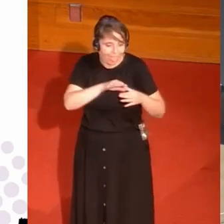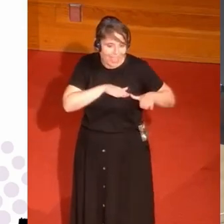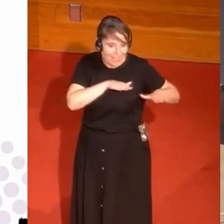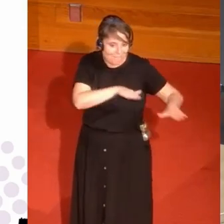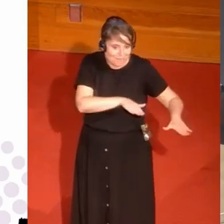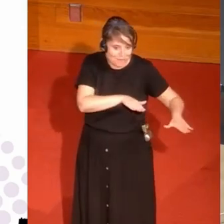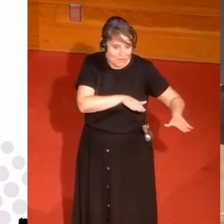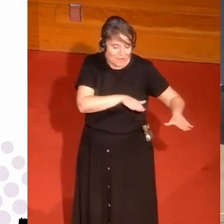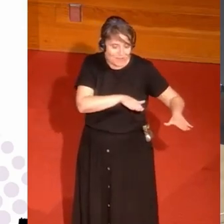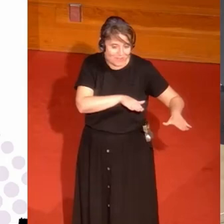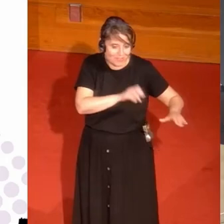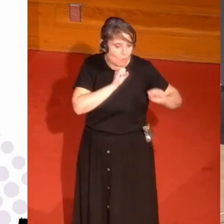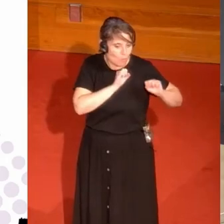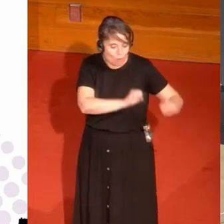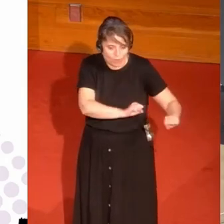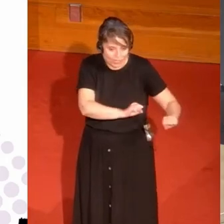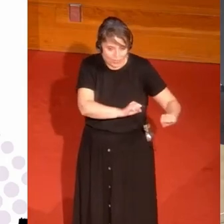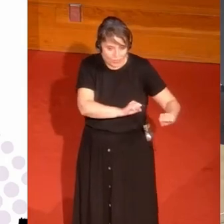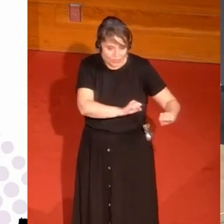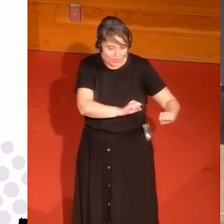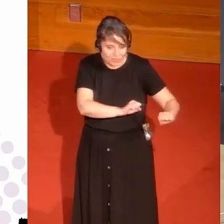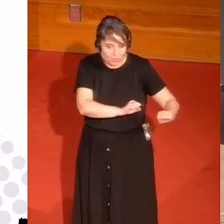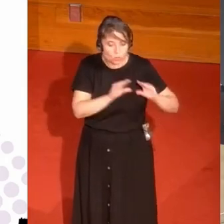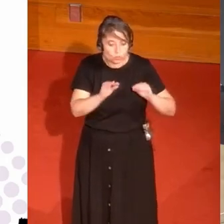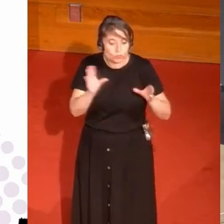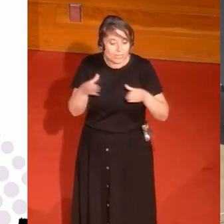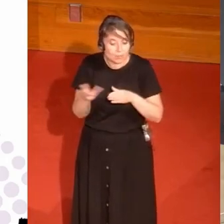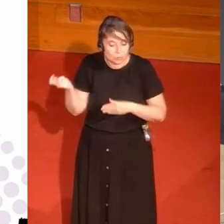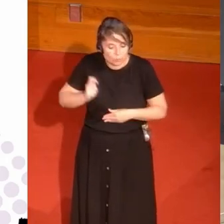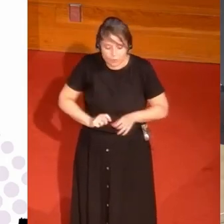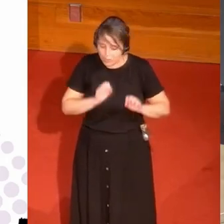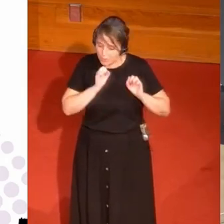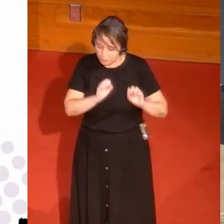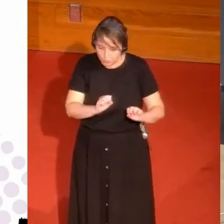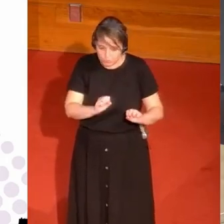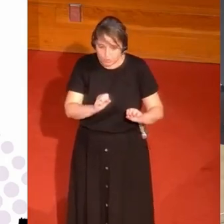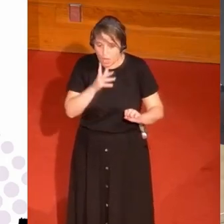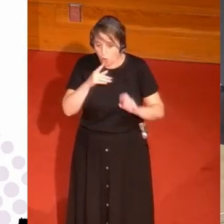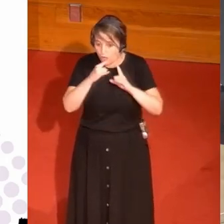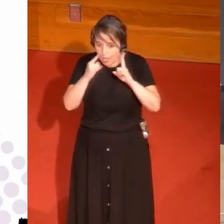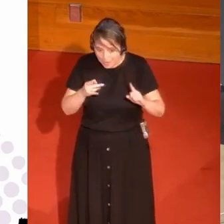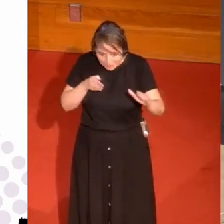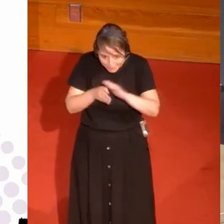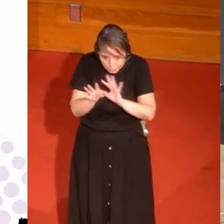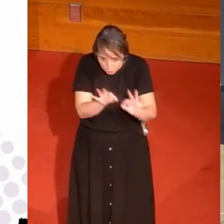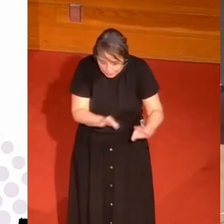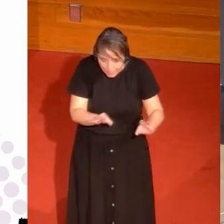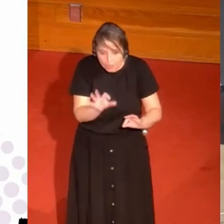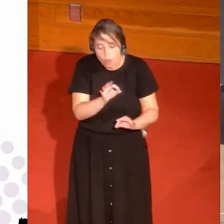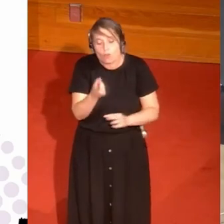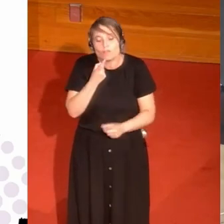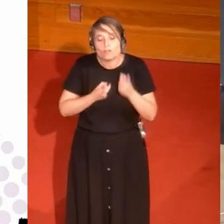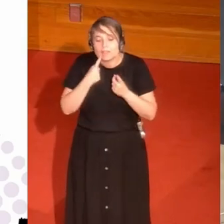esas posiciones de de bloqueo impiden a sus propios equipos viajar Pues a los campamentos o o informar sobre el